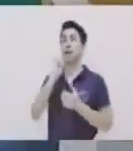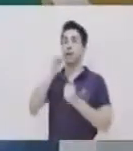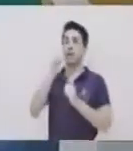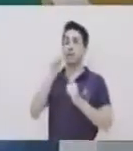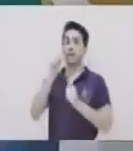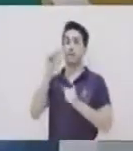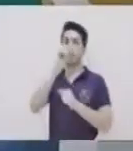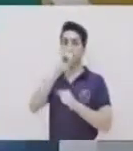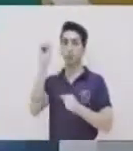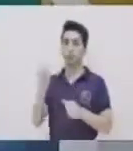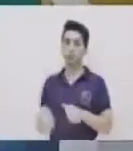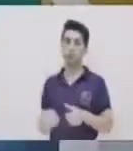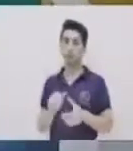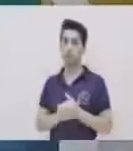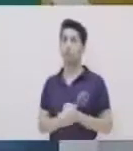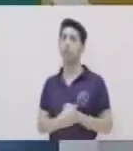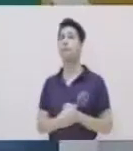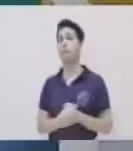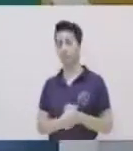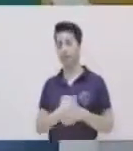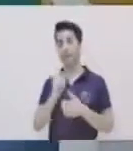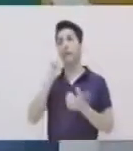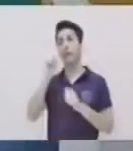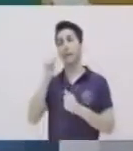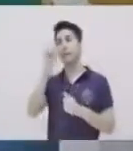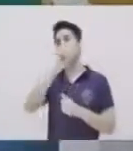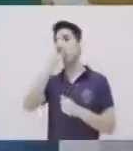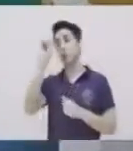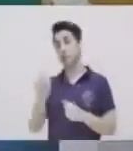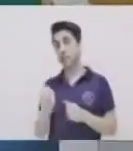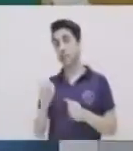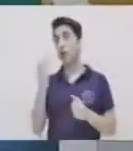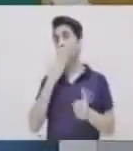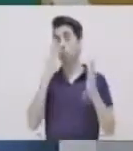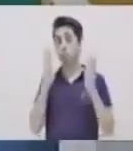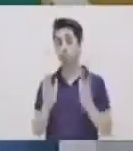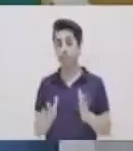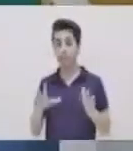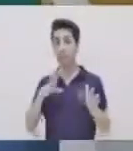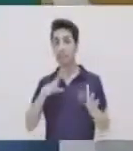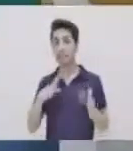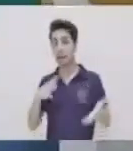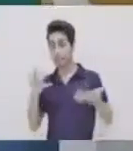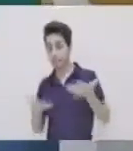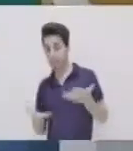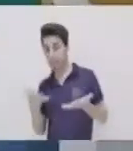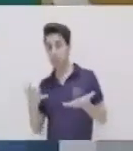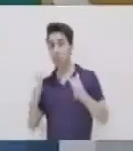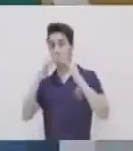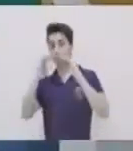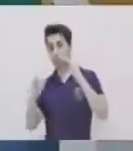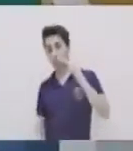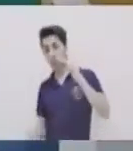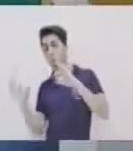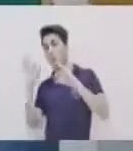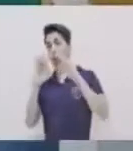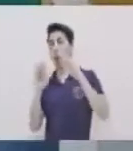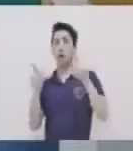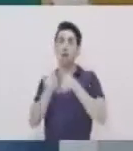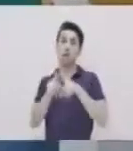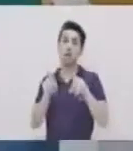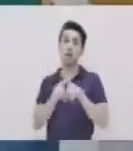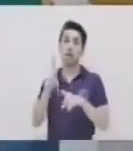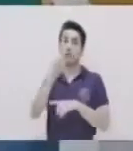el 15%. Entonces, ¿qué puedo decir? El 15% de los estudiantes tiene un peso menor o igual